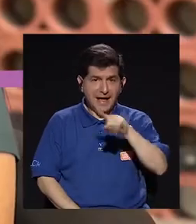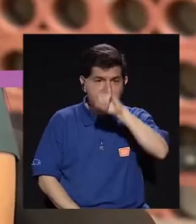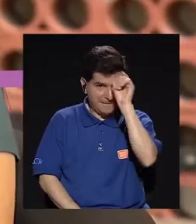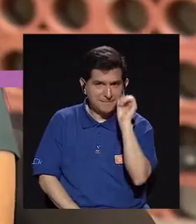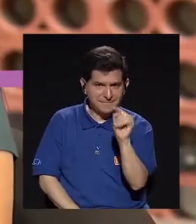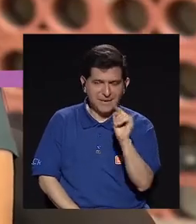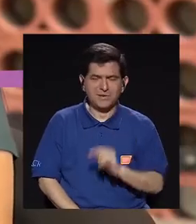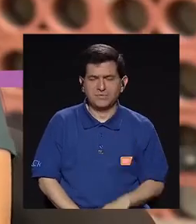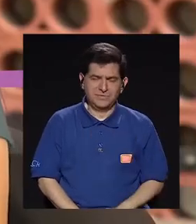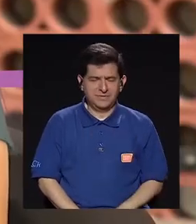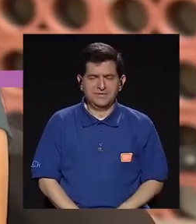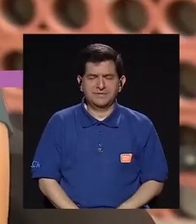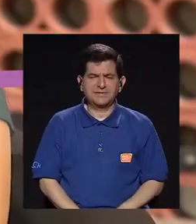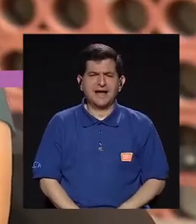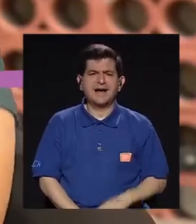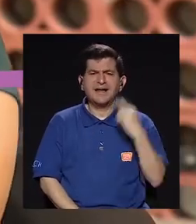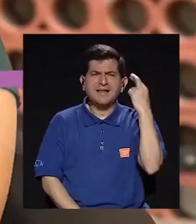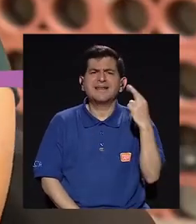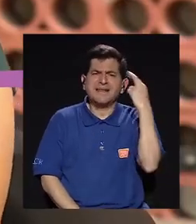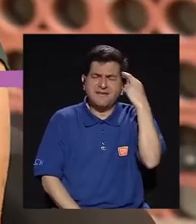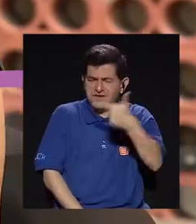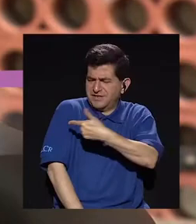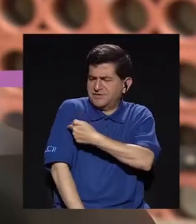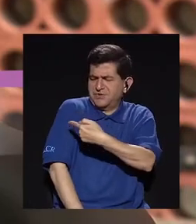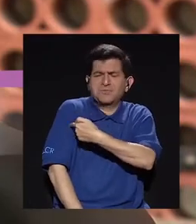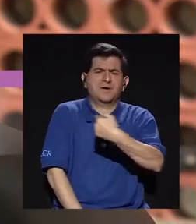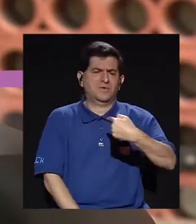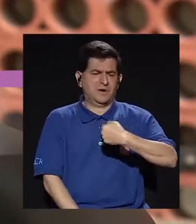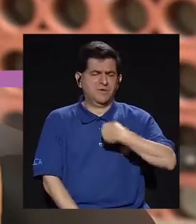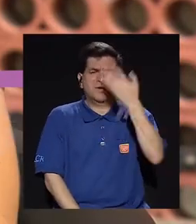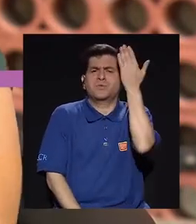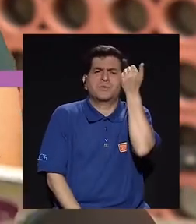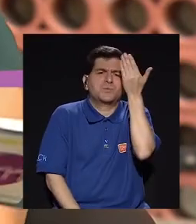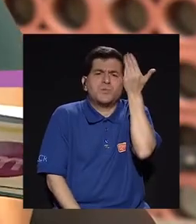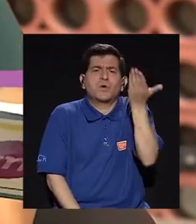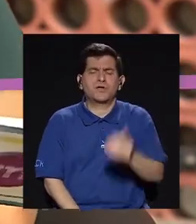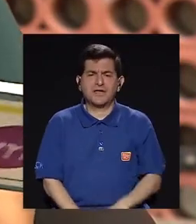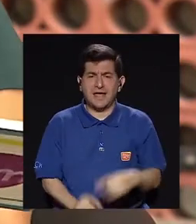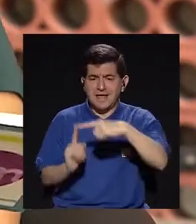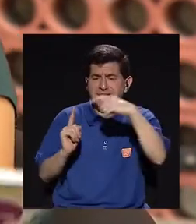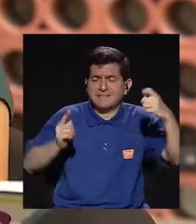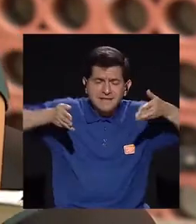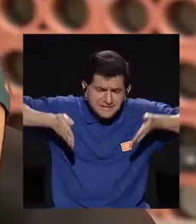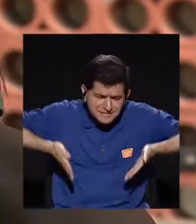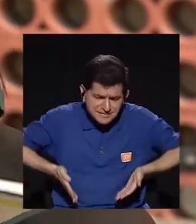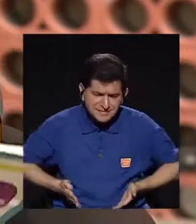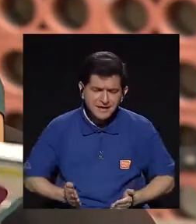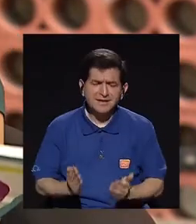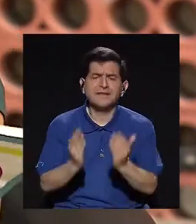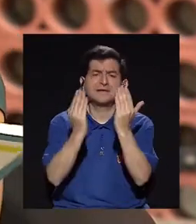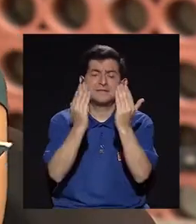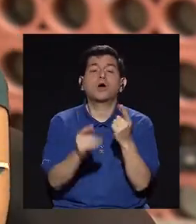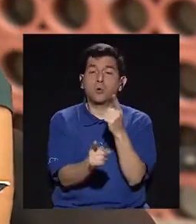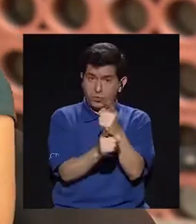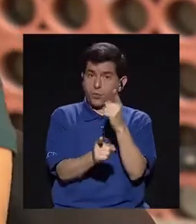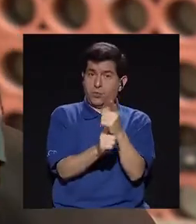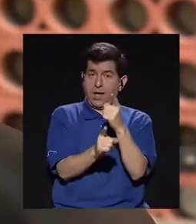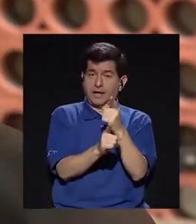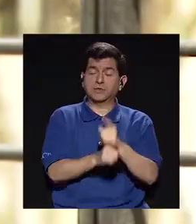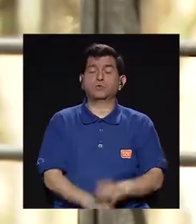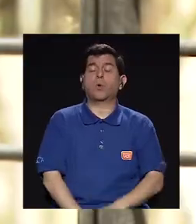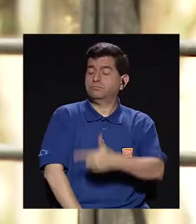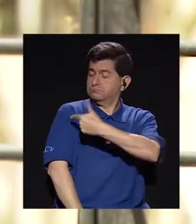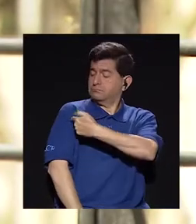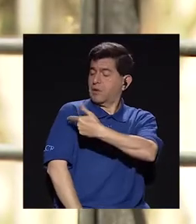va mi pregunta, ¿por qué vacunarse? O sea, ¿por qué tengo que vacunarme? Desde que nace el niño. Efectivamente,